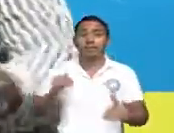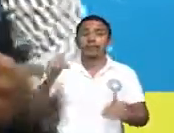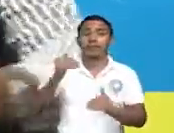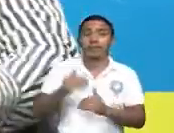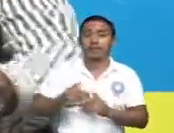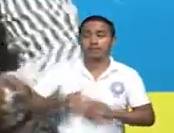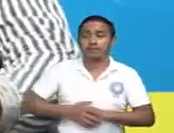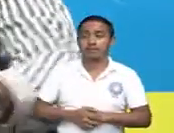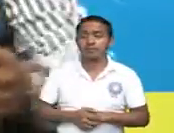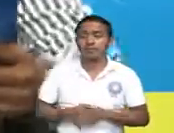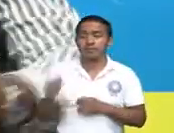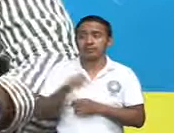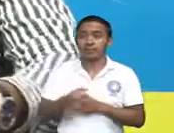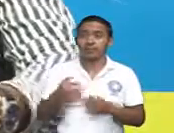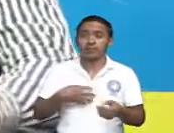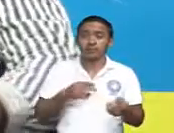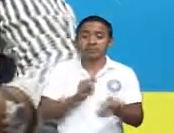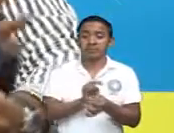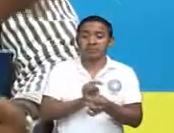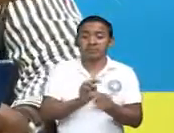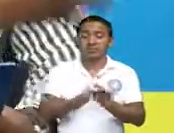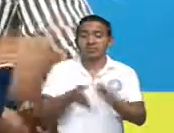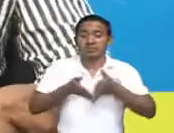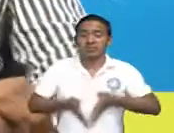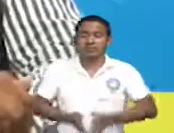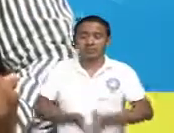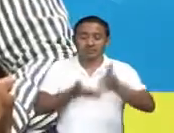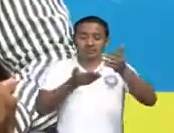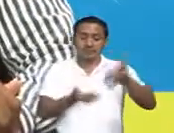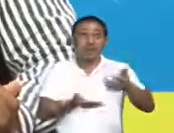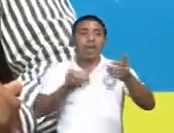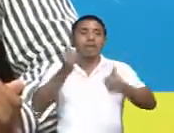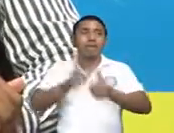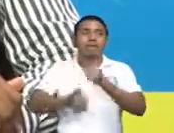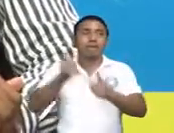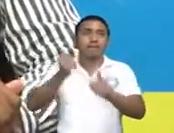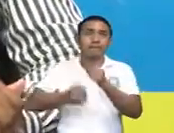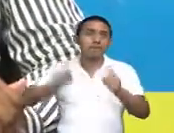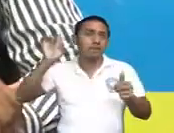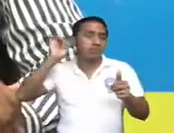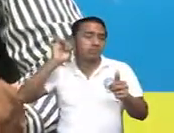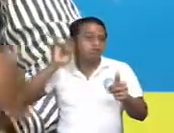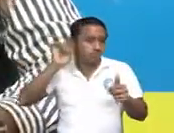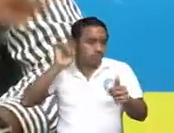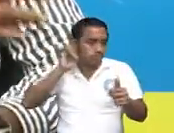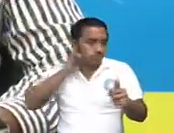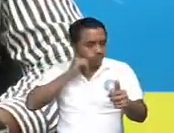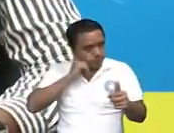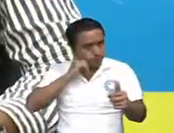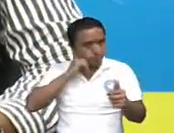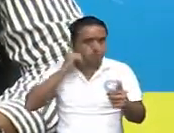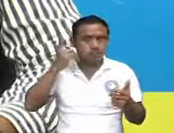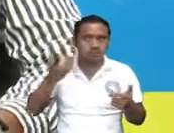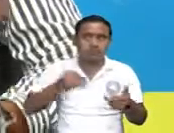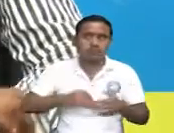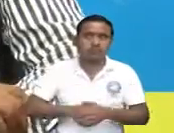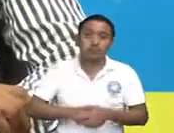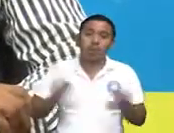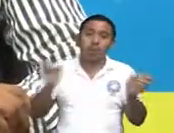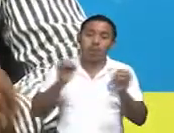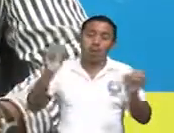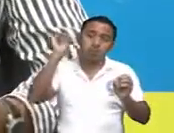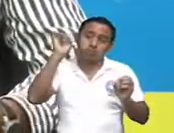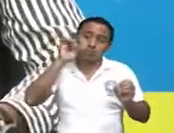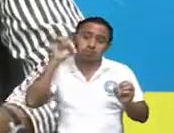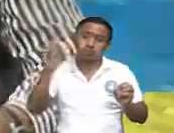de esa relación entre el primo y pariente nacen con ese problema de audición son sordos sí